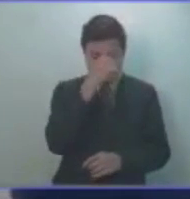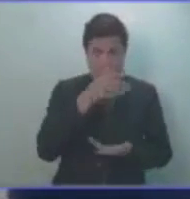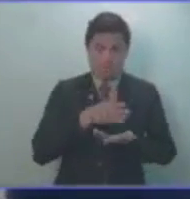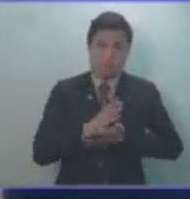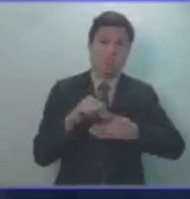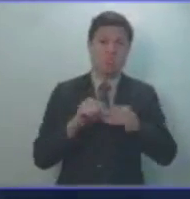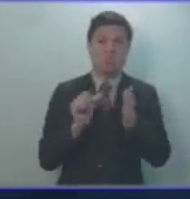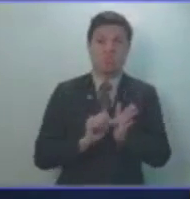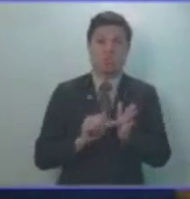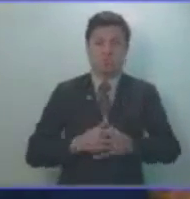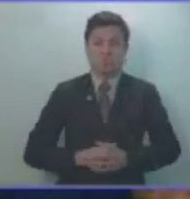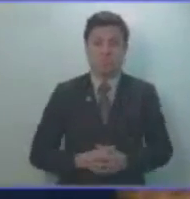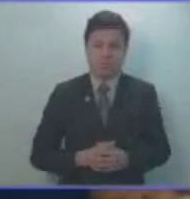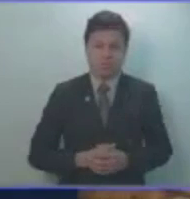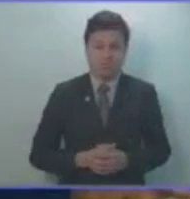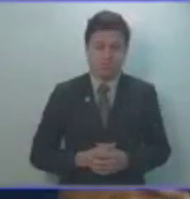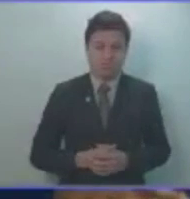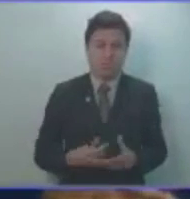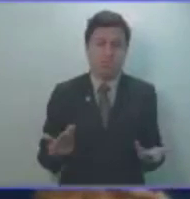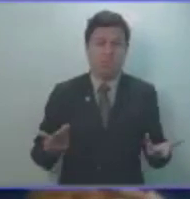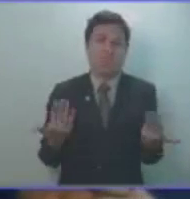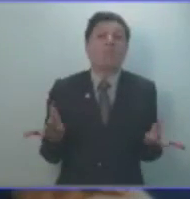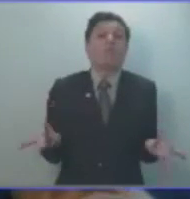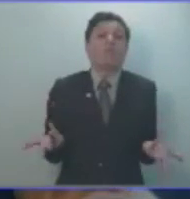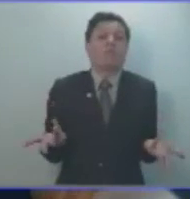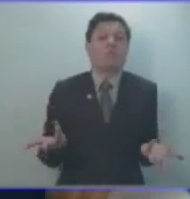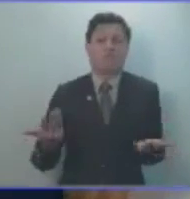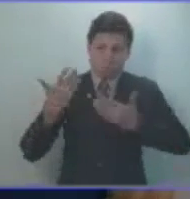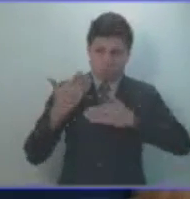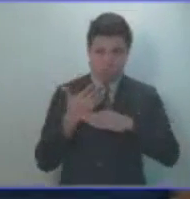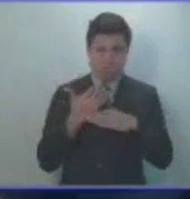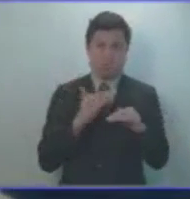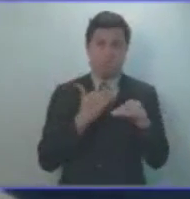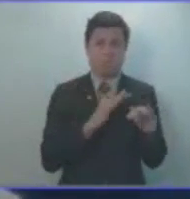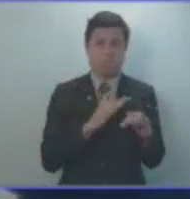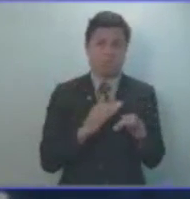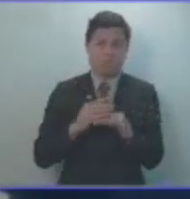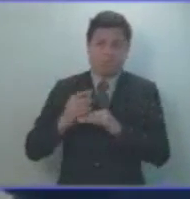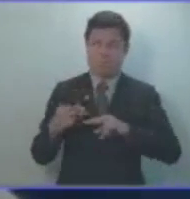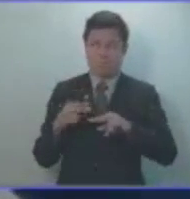Asamblea Legislativa, evitando que los intereses